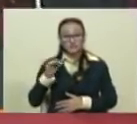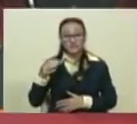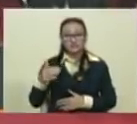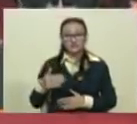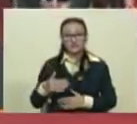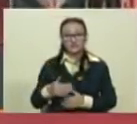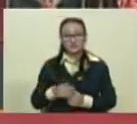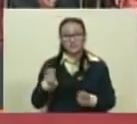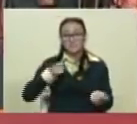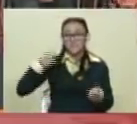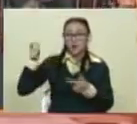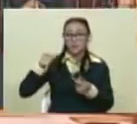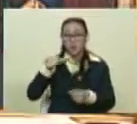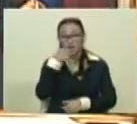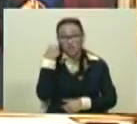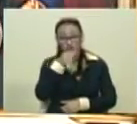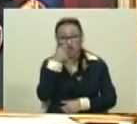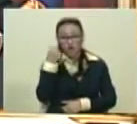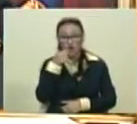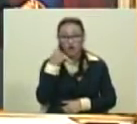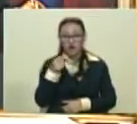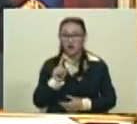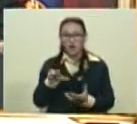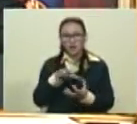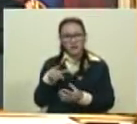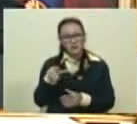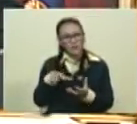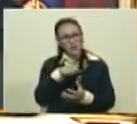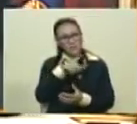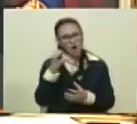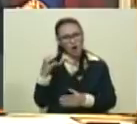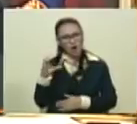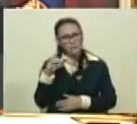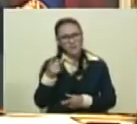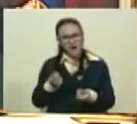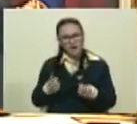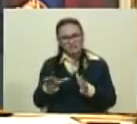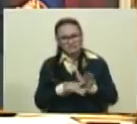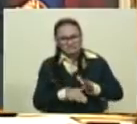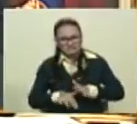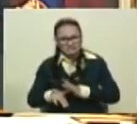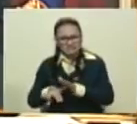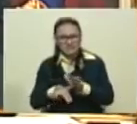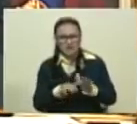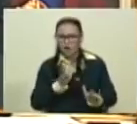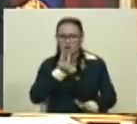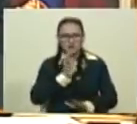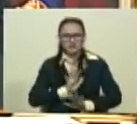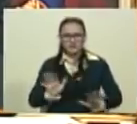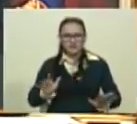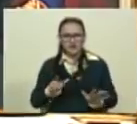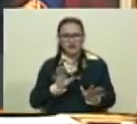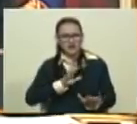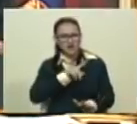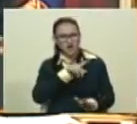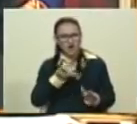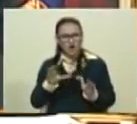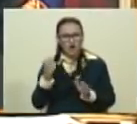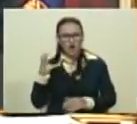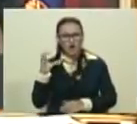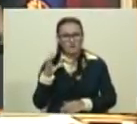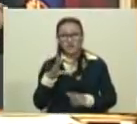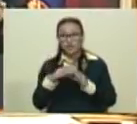y exportación de cocaína? No se hablan los problemas de Colombia, la corrupción despampanante que cruza todas las instituciones